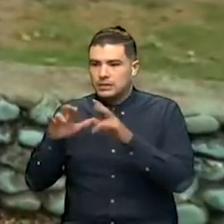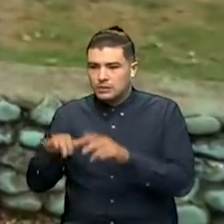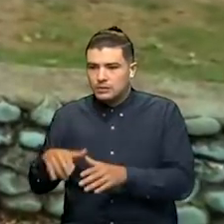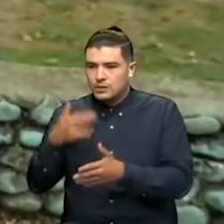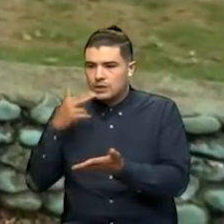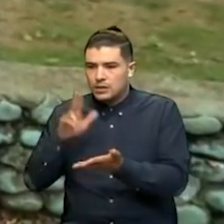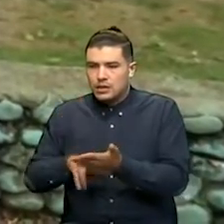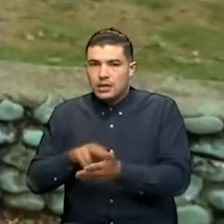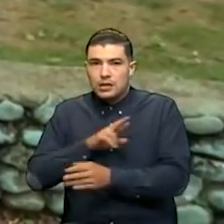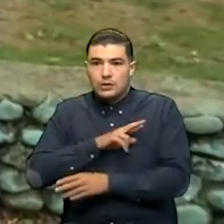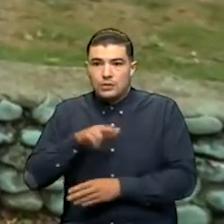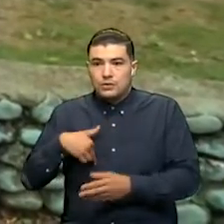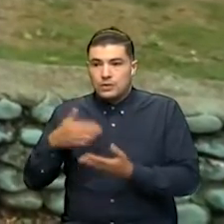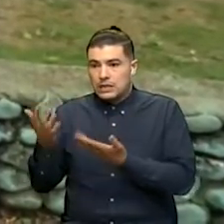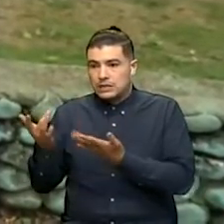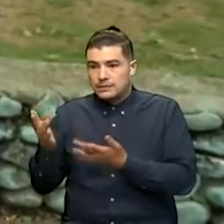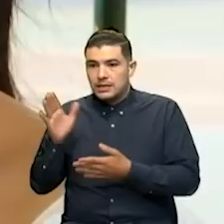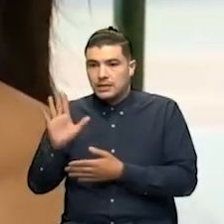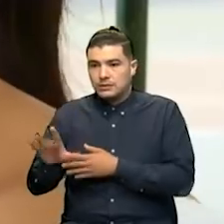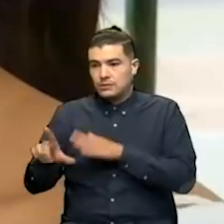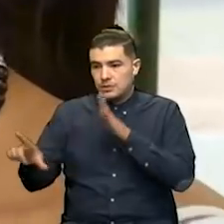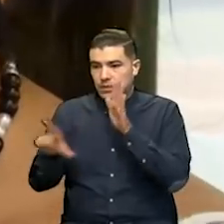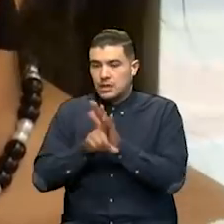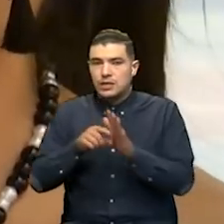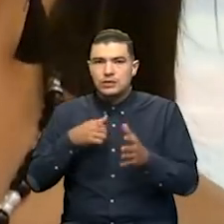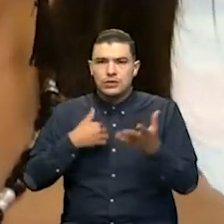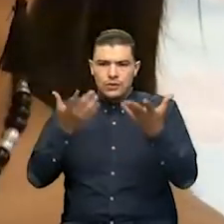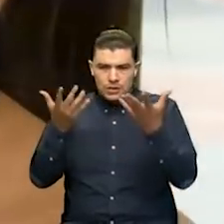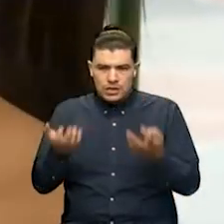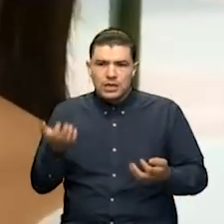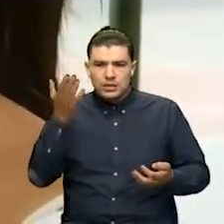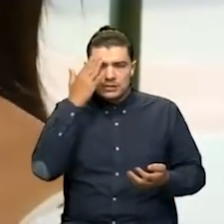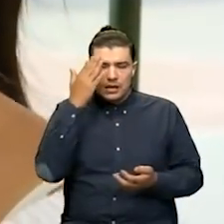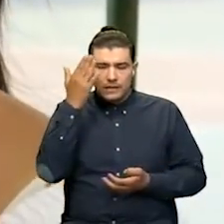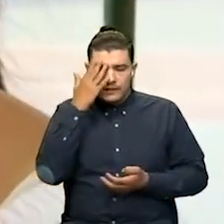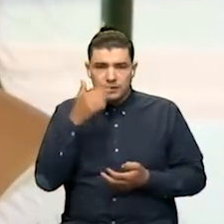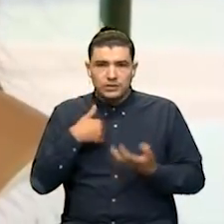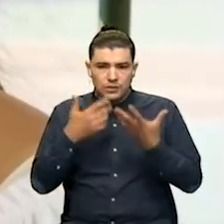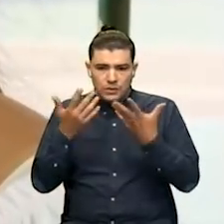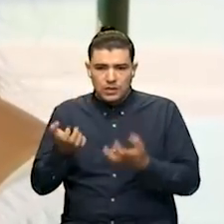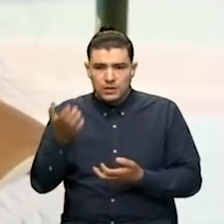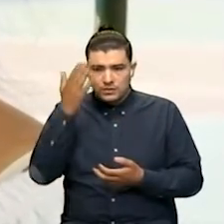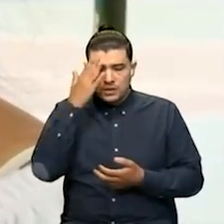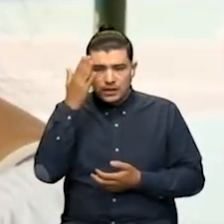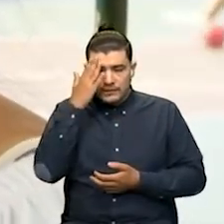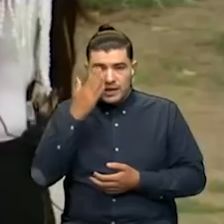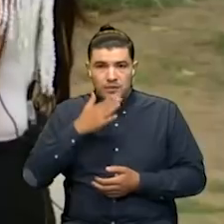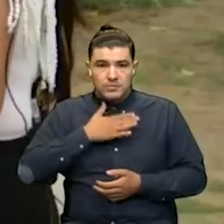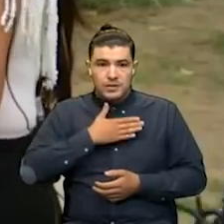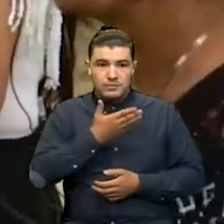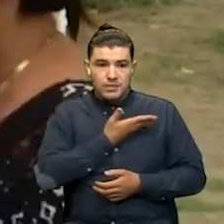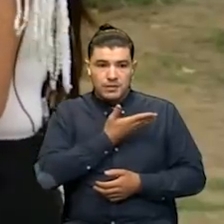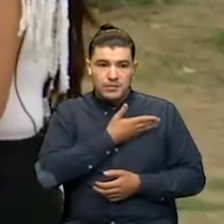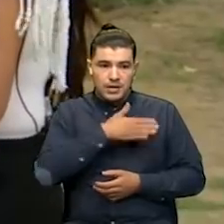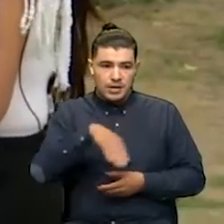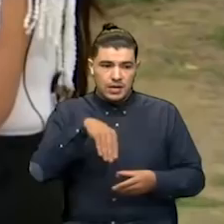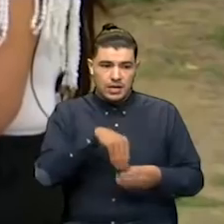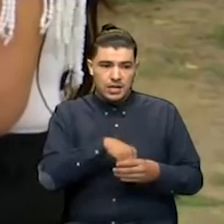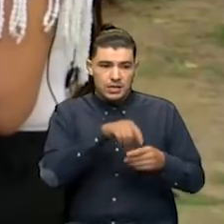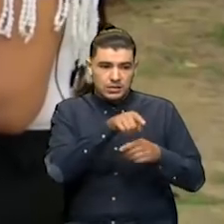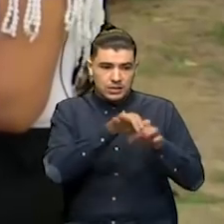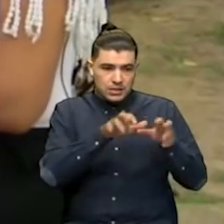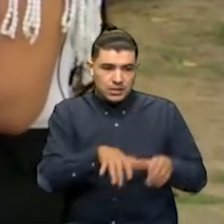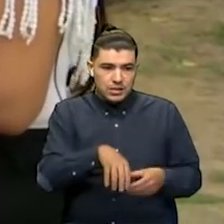estamos esperando la legalización. Yo quisiera saber si mi mamá, estando en esa escritura pública que está